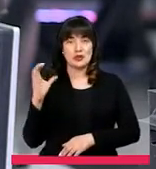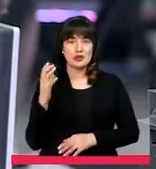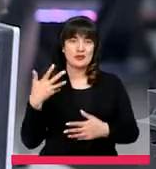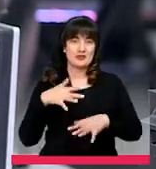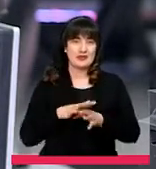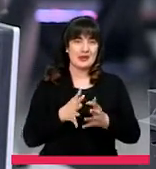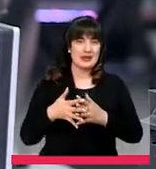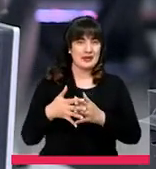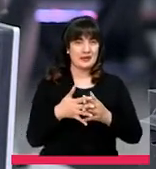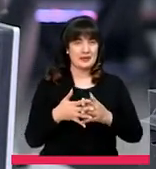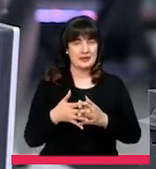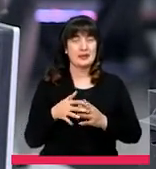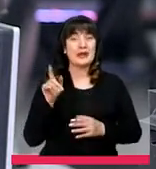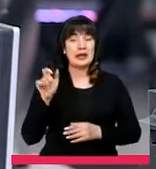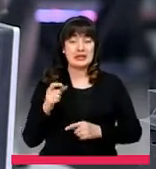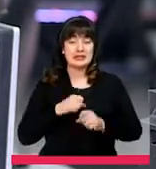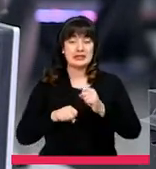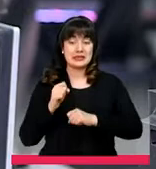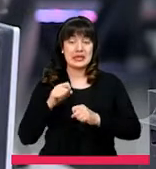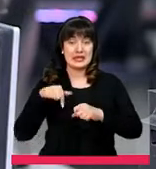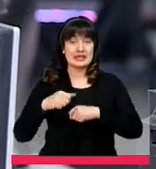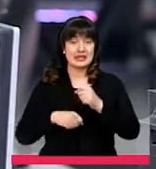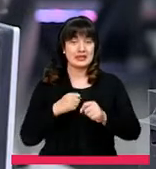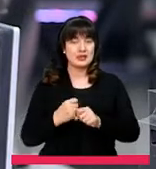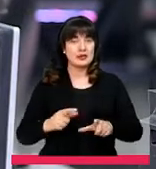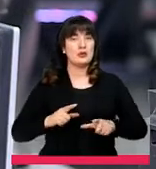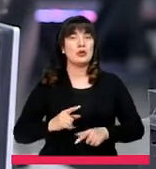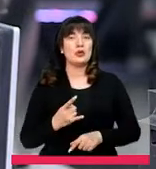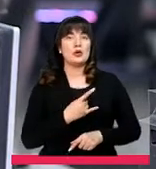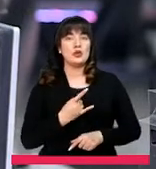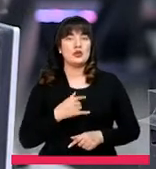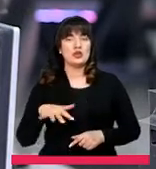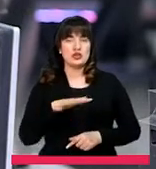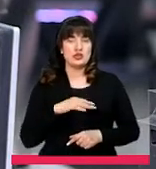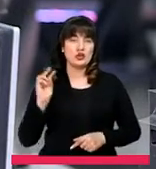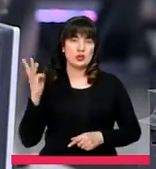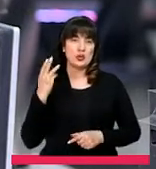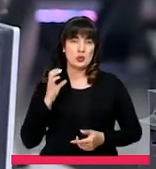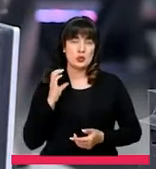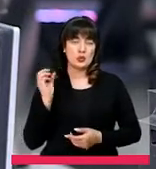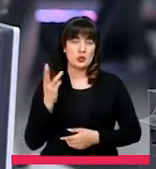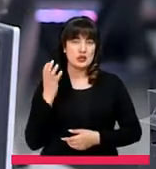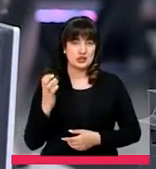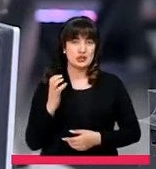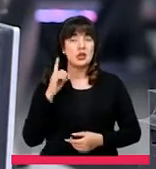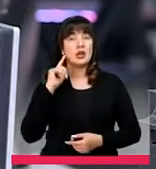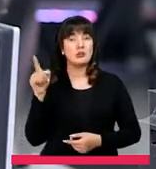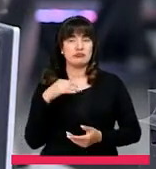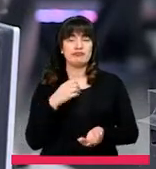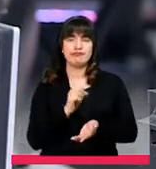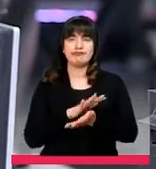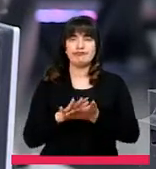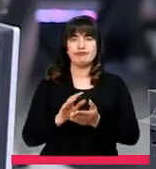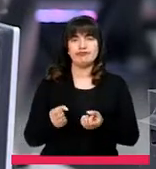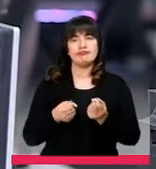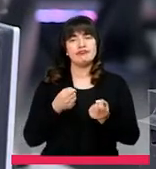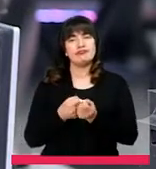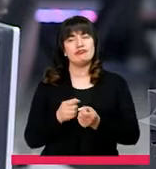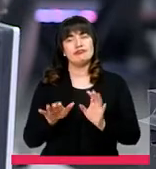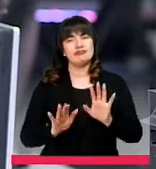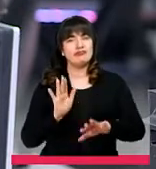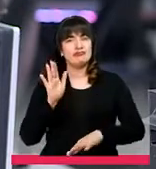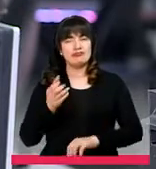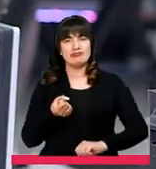Rojas. Este año se graduó de comunicación de la Universidad de Western en Washington, donde logró además una beca gracias a la pelota naranja. Esta será su